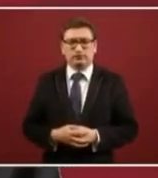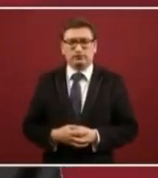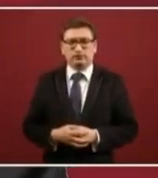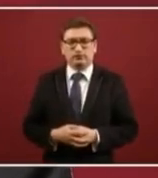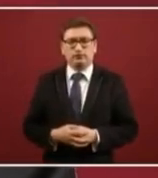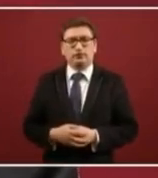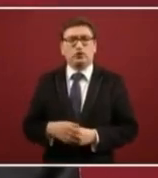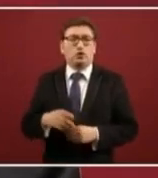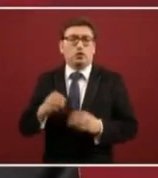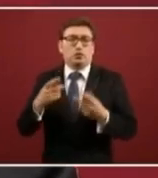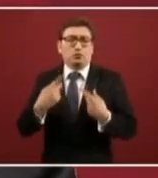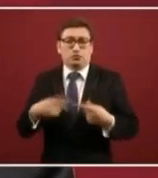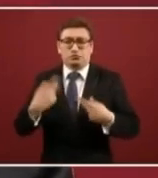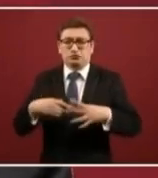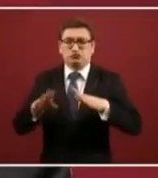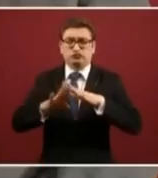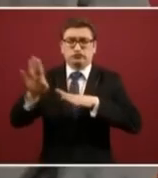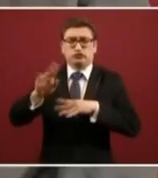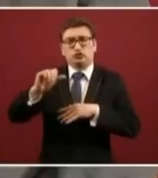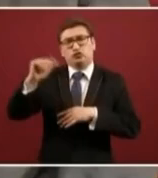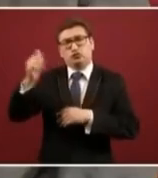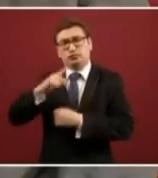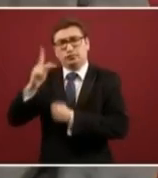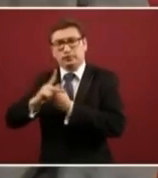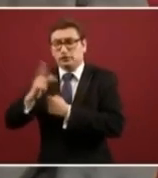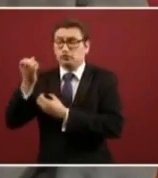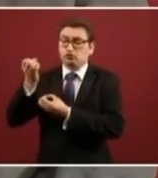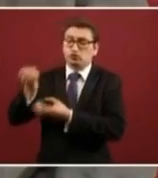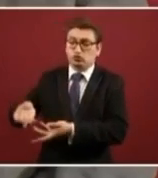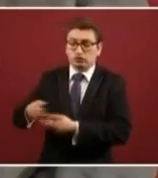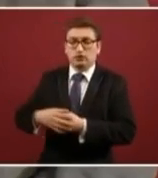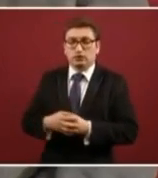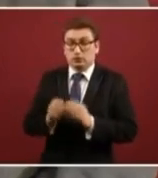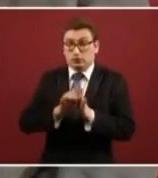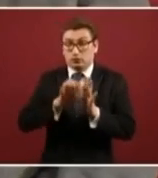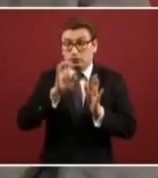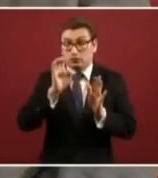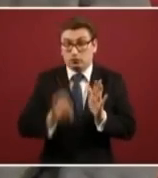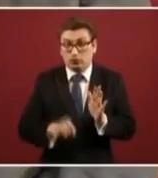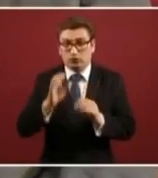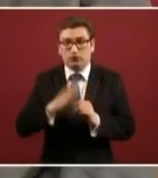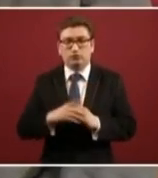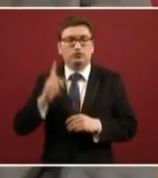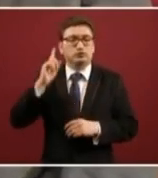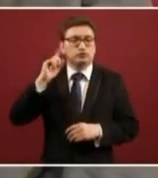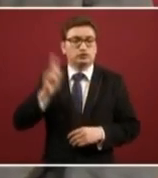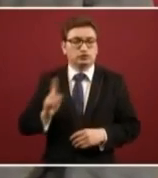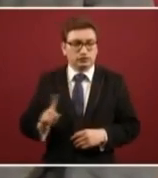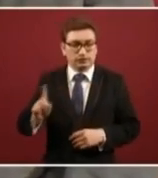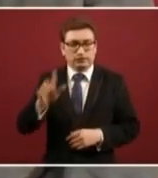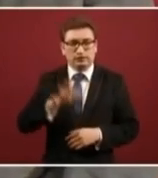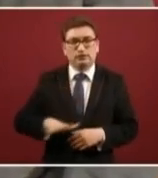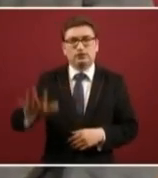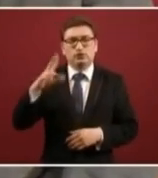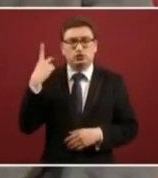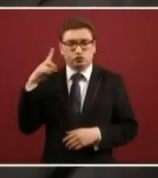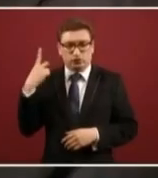vivientes, que son los migrantes, y si hay precio, por ejemplo, en el caso de Zacatecas, el caso de